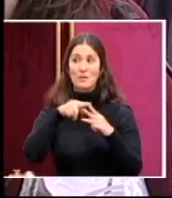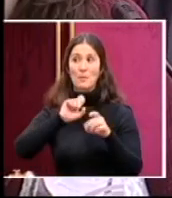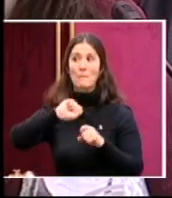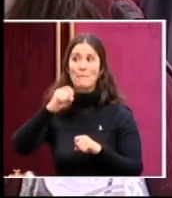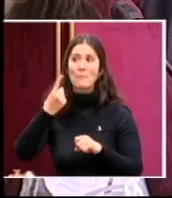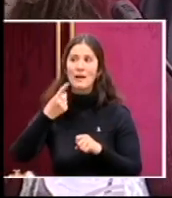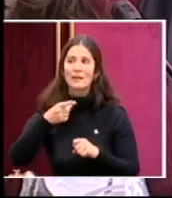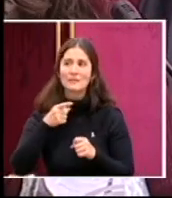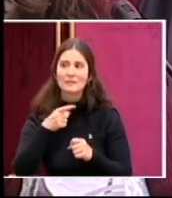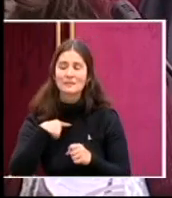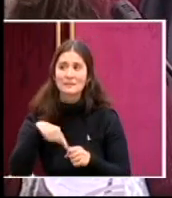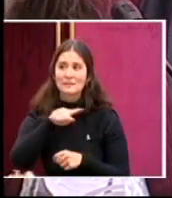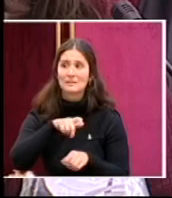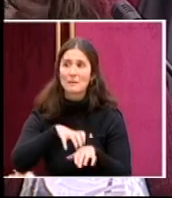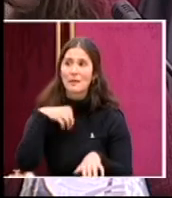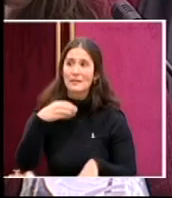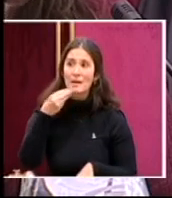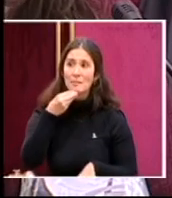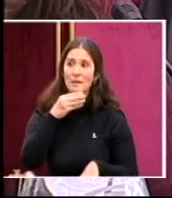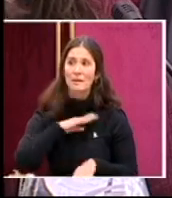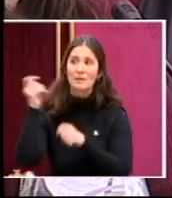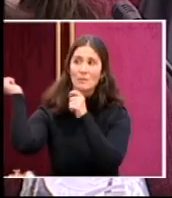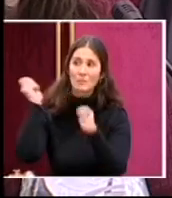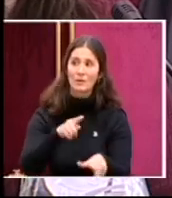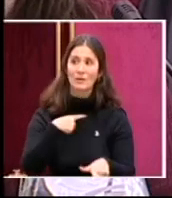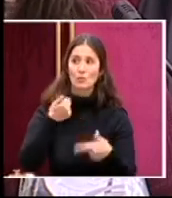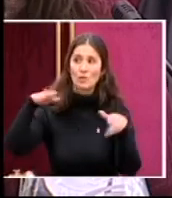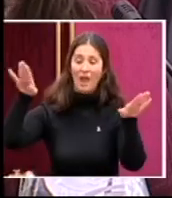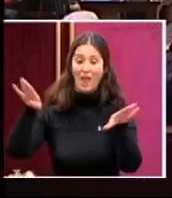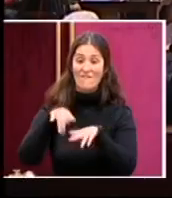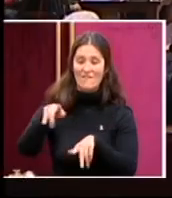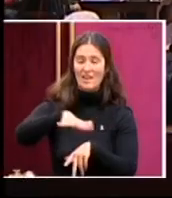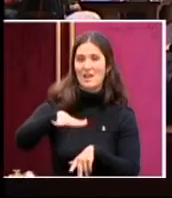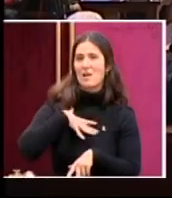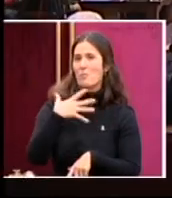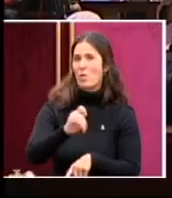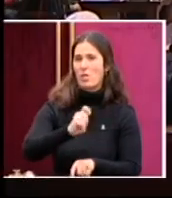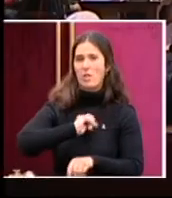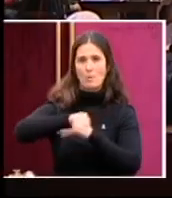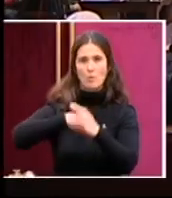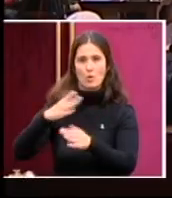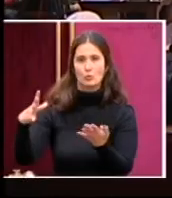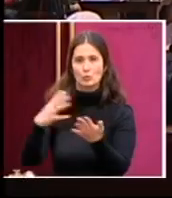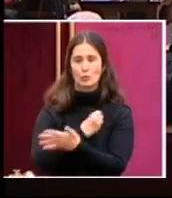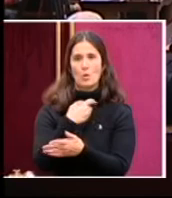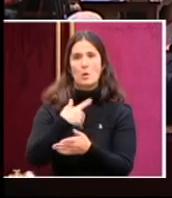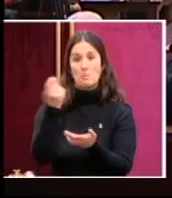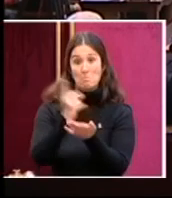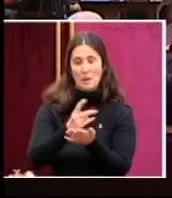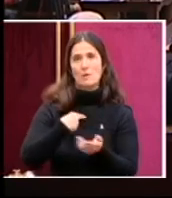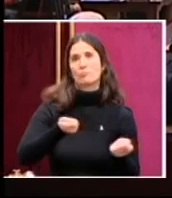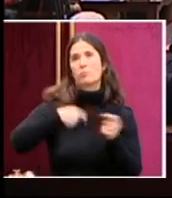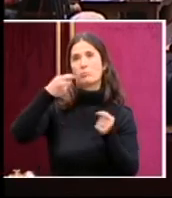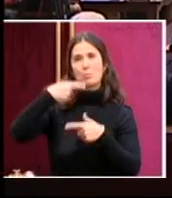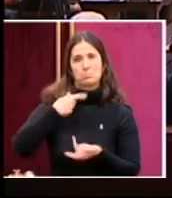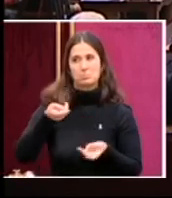los elementos que consumimos en esta ciudad son importados y tenemos una Vega que los podría producir todos y además exportar. Con eso nos